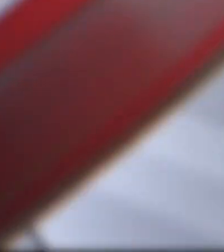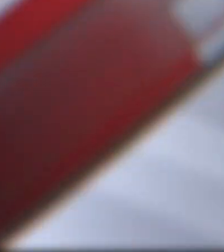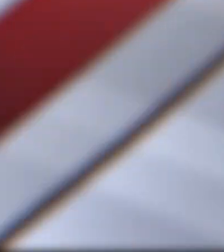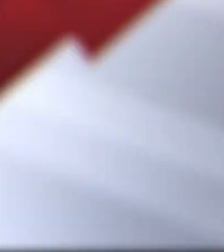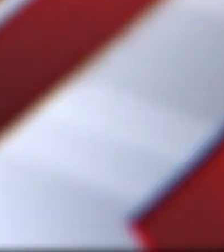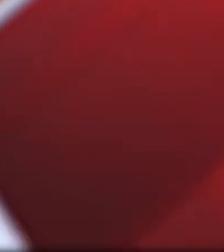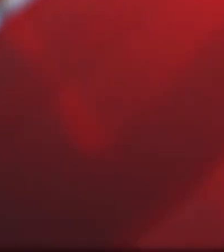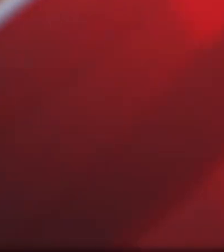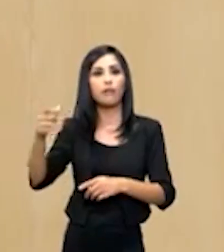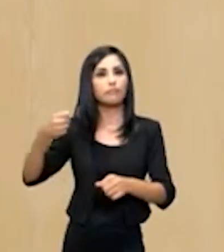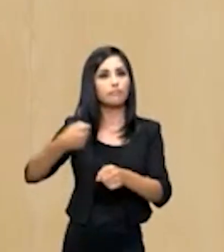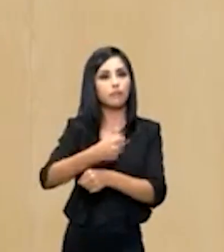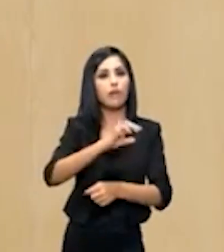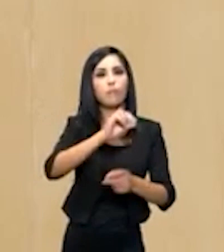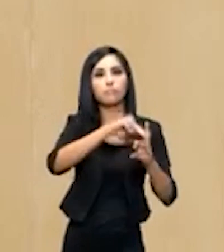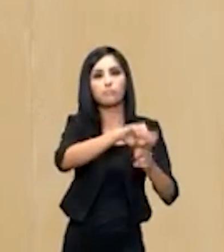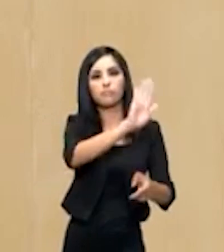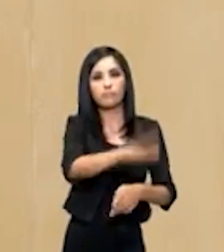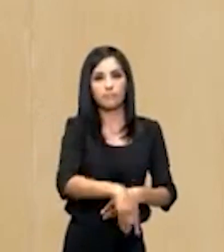de Mujeres en Guanajuato.